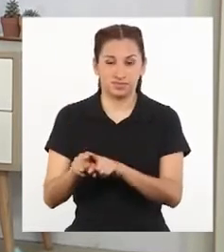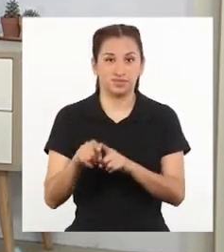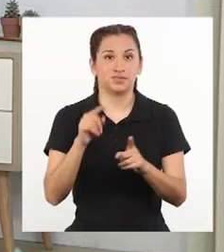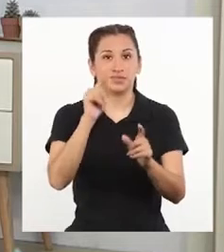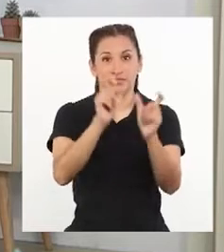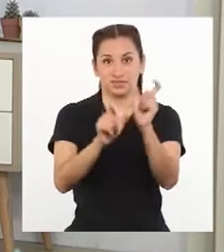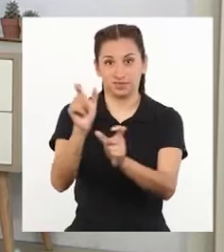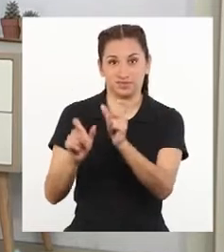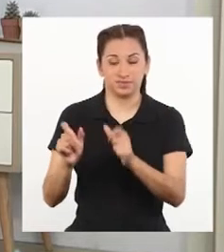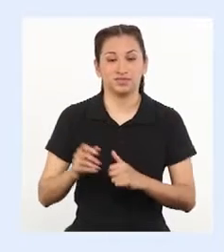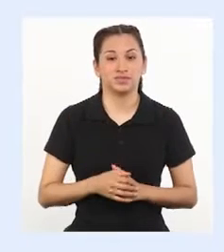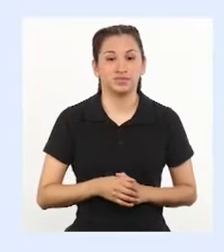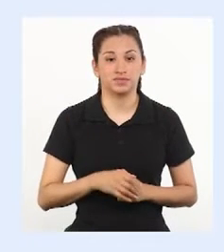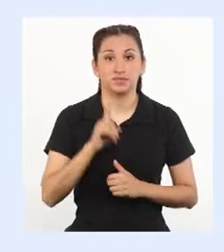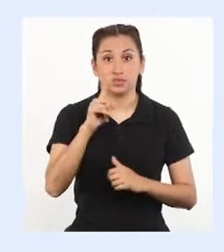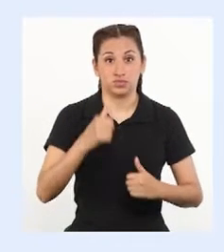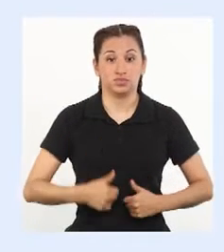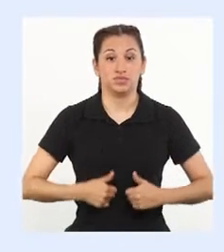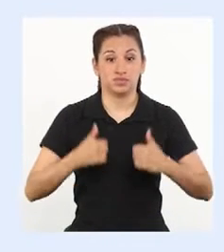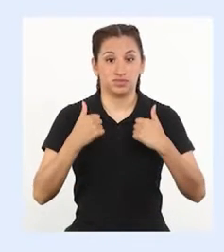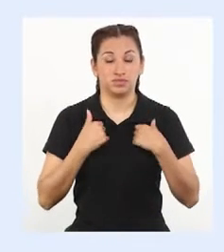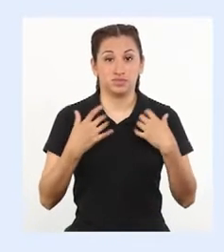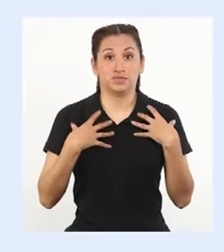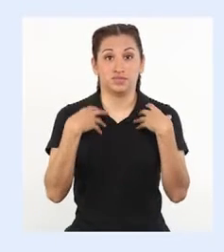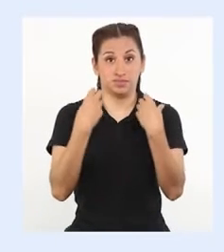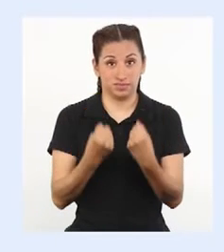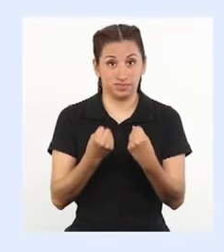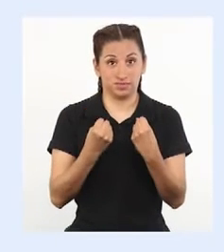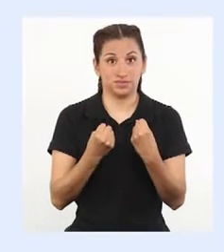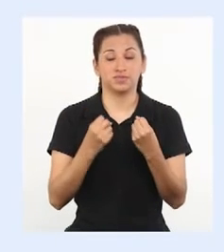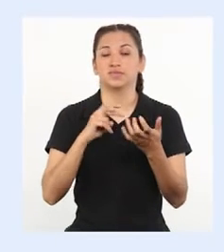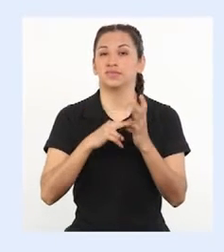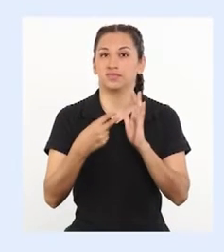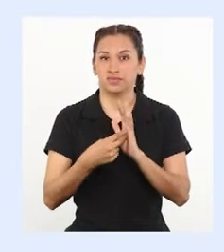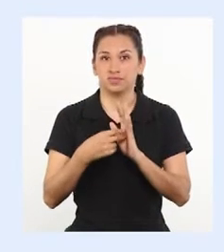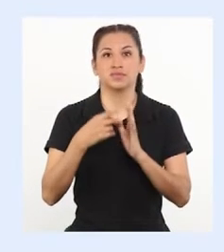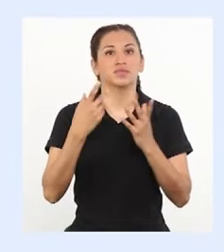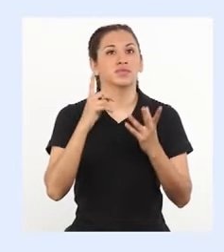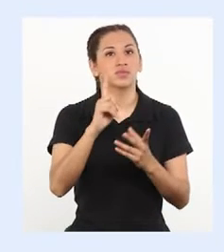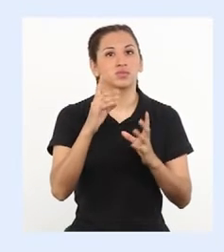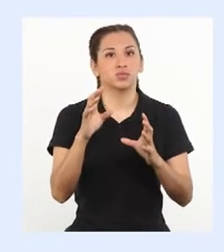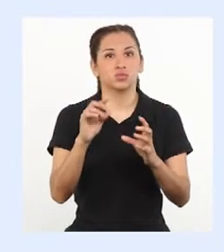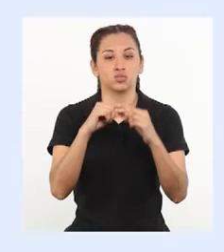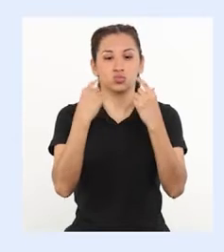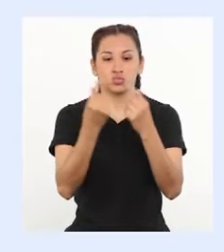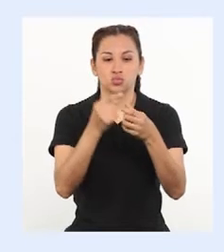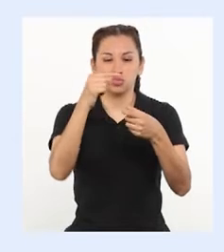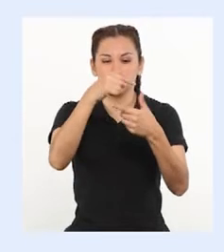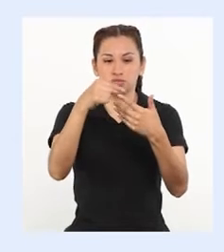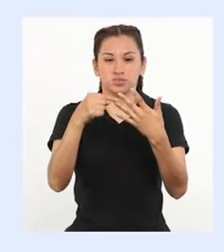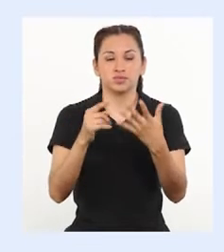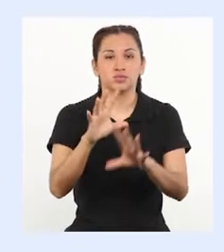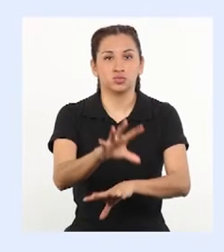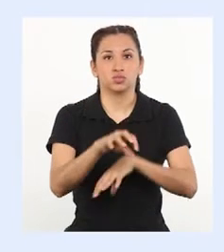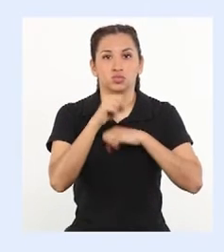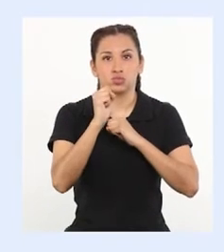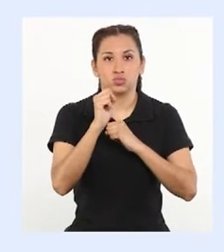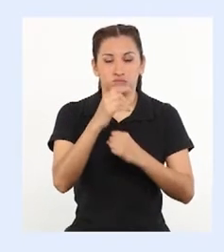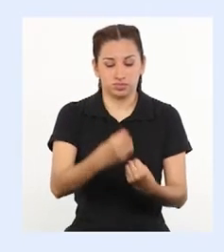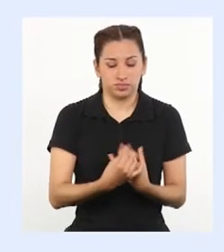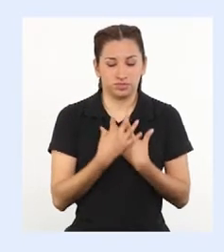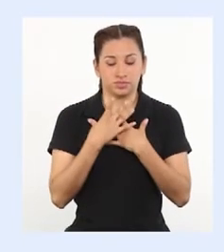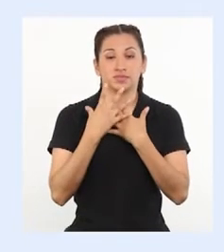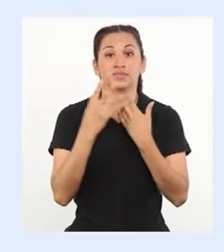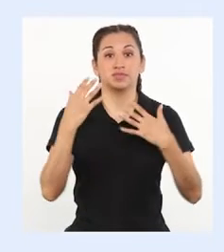con los demás. Un estilo de vida saludable implica un conjunto de hábitos que repercute en